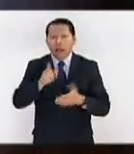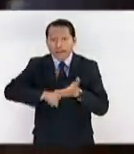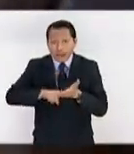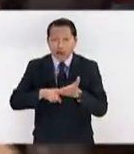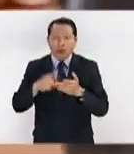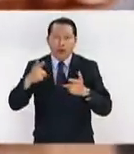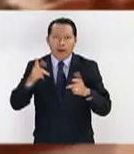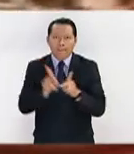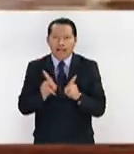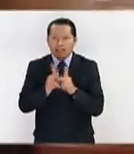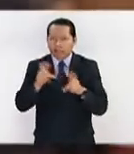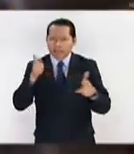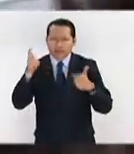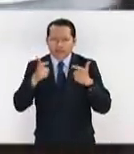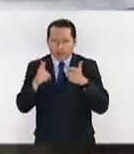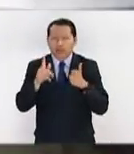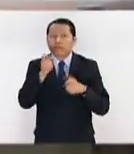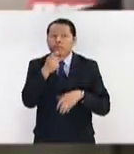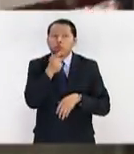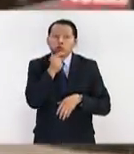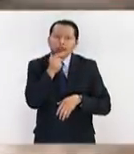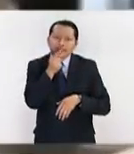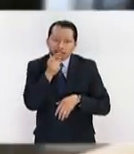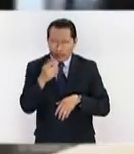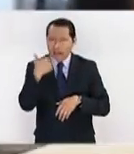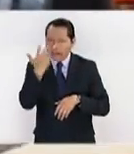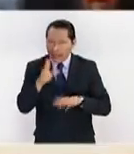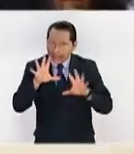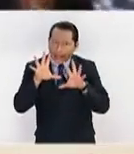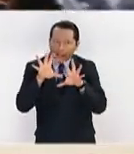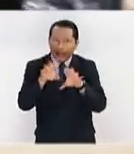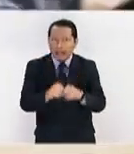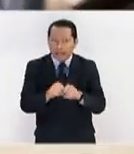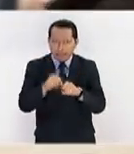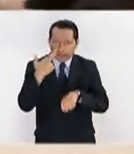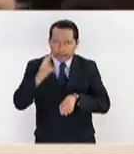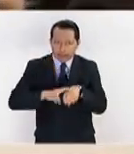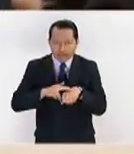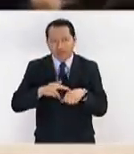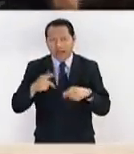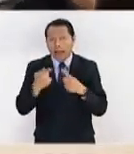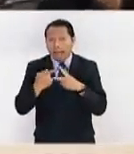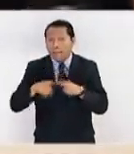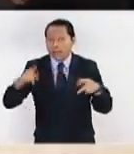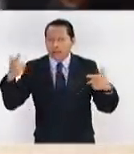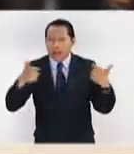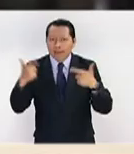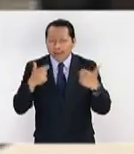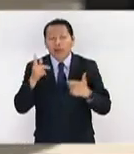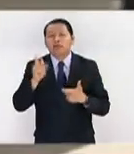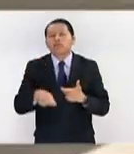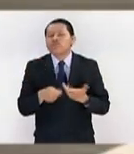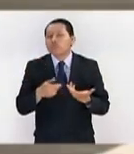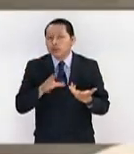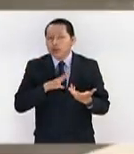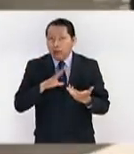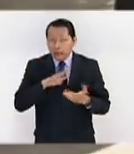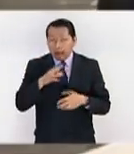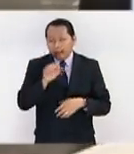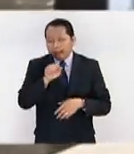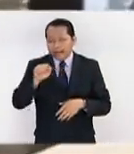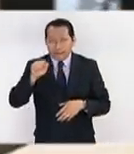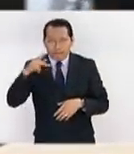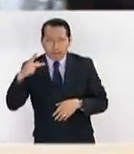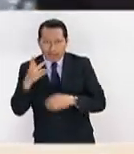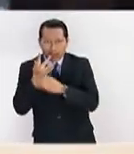de la plaza cuando los elementos de seguridad intentaron detener a los asaltantes. De acuerdo con los primeros reportes de la Secretaría de